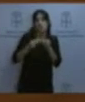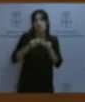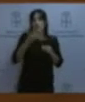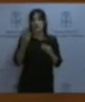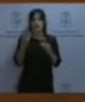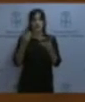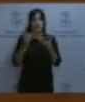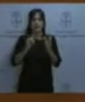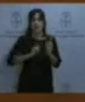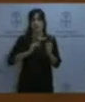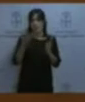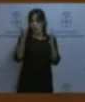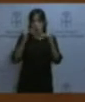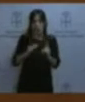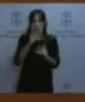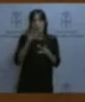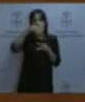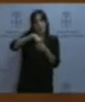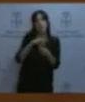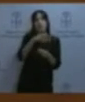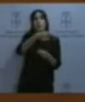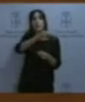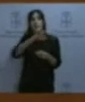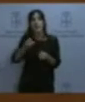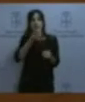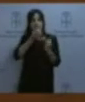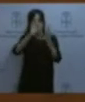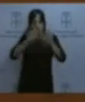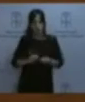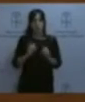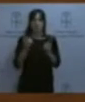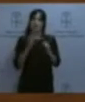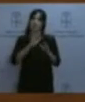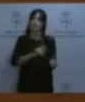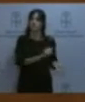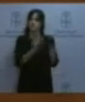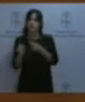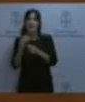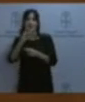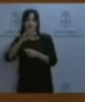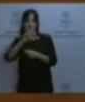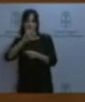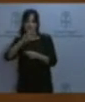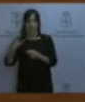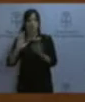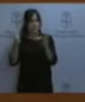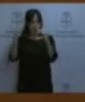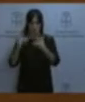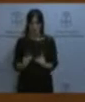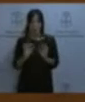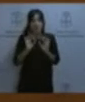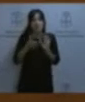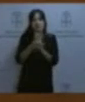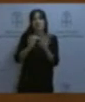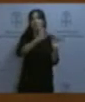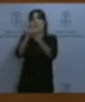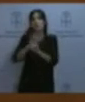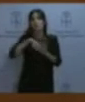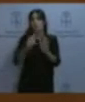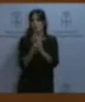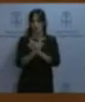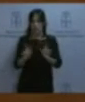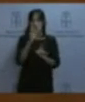meterlos en una declaración BIC, tenían que haber ido al IPCA y no está. No es una cuestión de protección integral. Por ejemplo, todo el entorno de la fábrica de